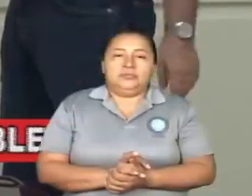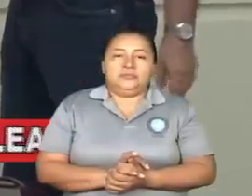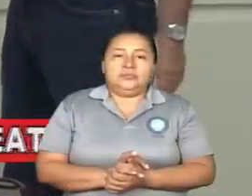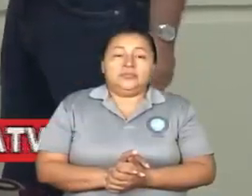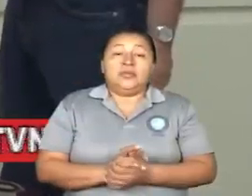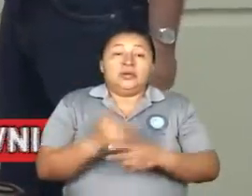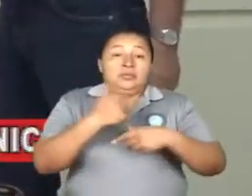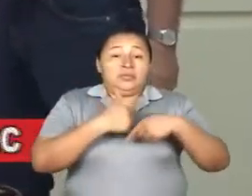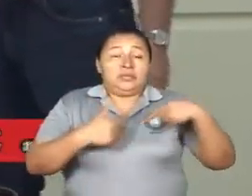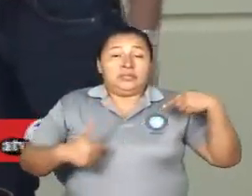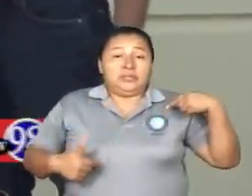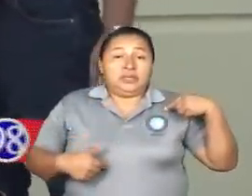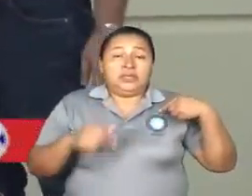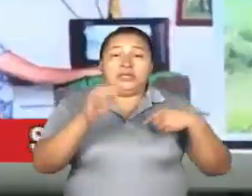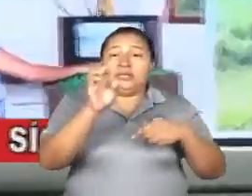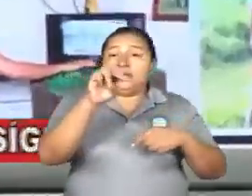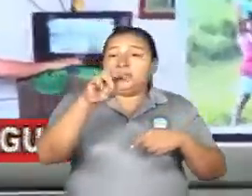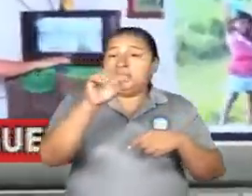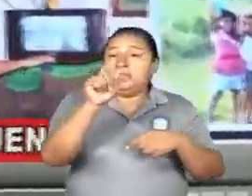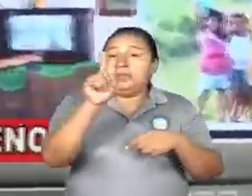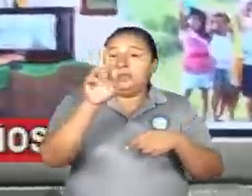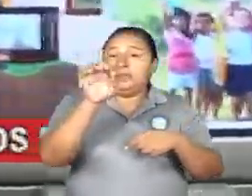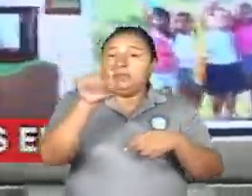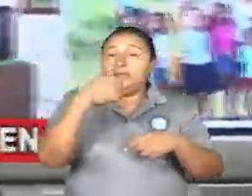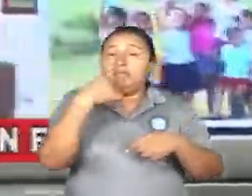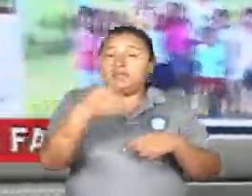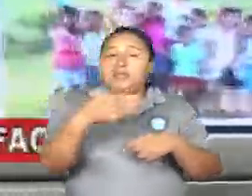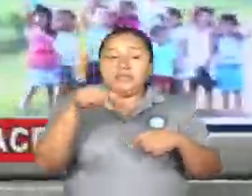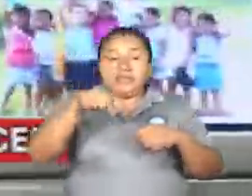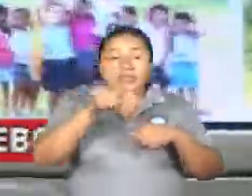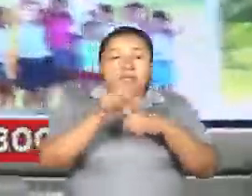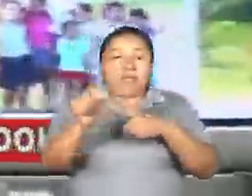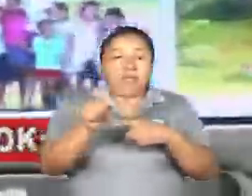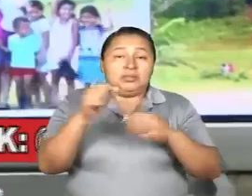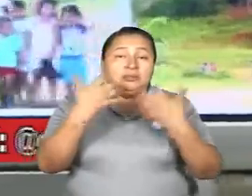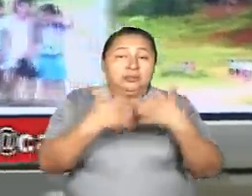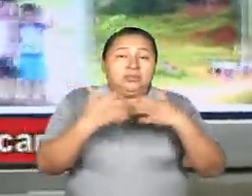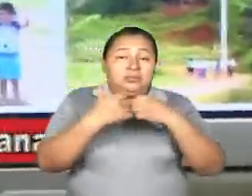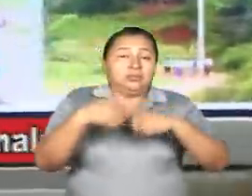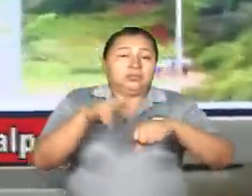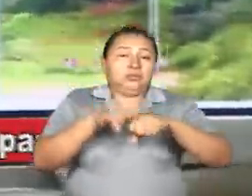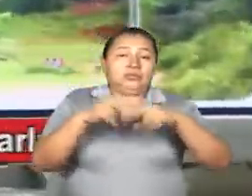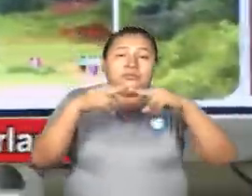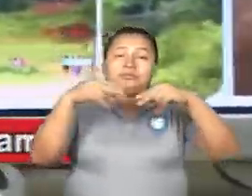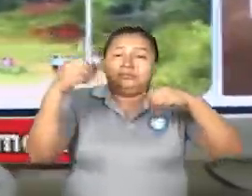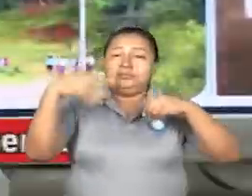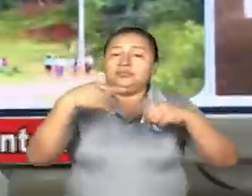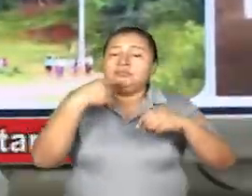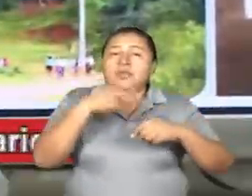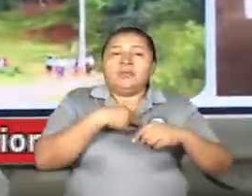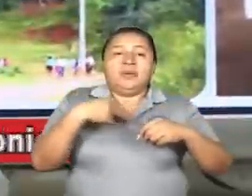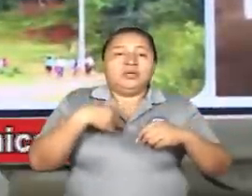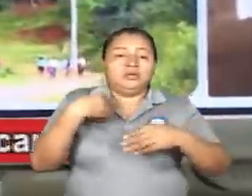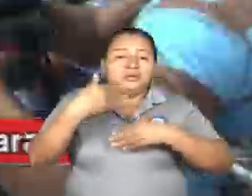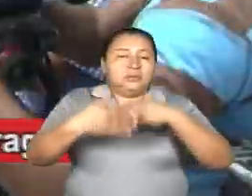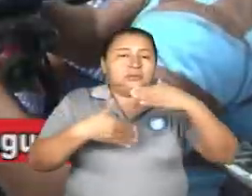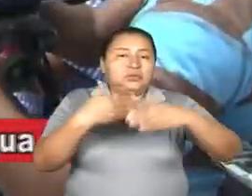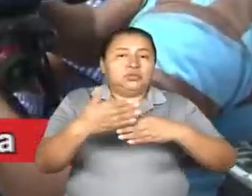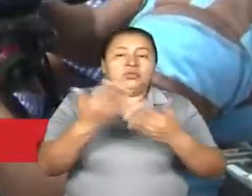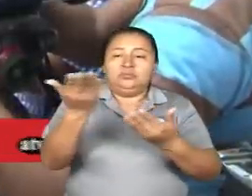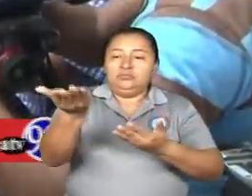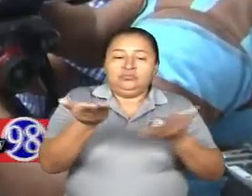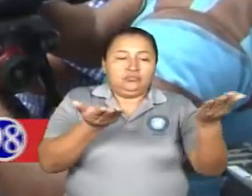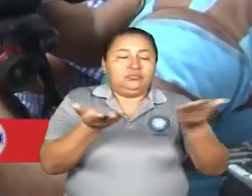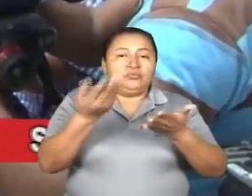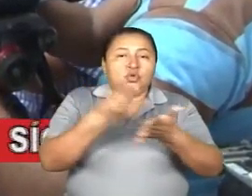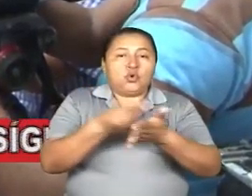El presidente ejecutivo de Enatrel anunció que este mes la Empresa Nacional de Transmisión Eléctrica desarrollará un proceso de licitación de